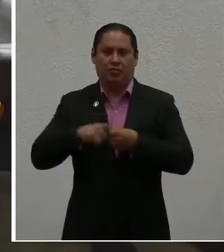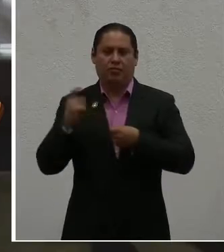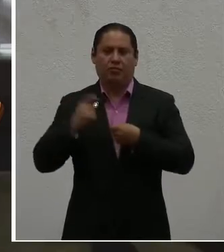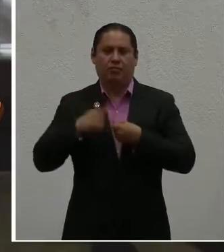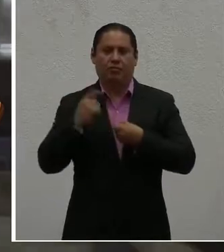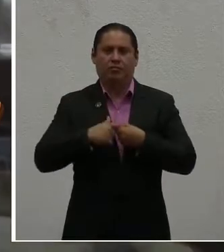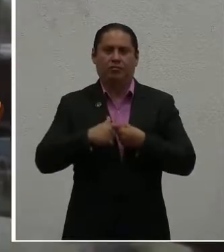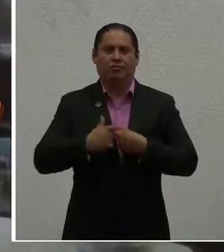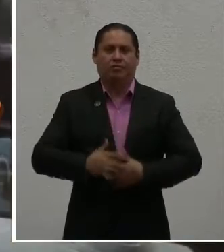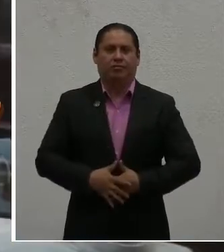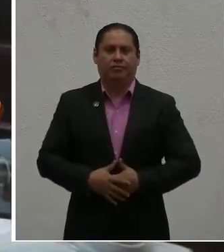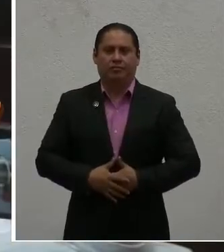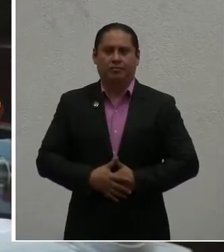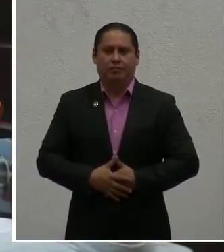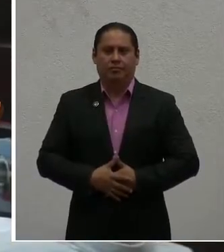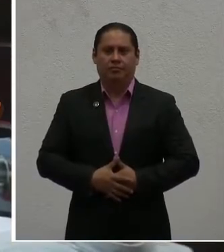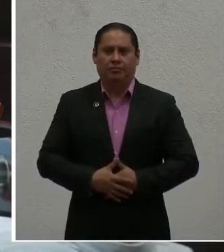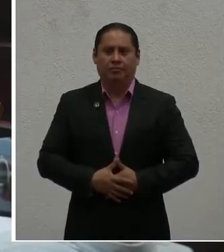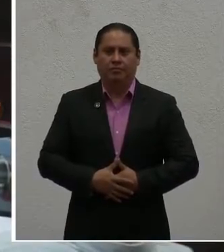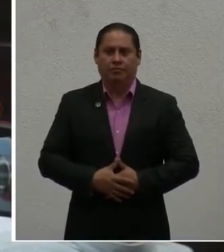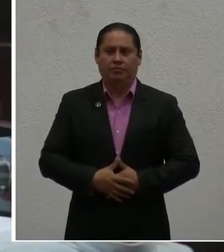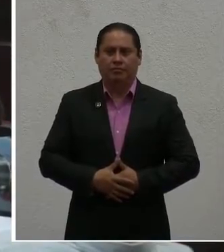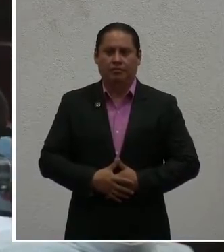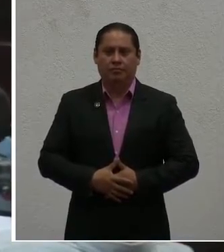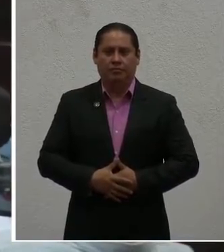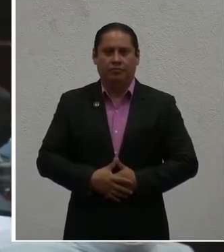registren su asistencia, por favor.